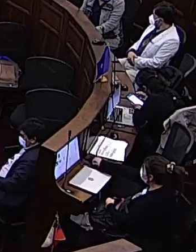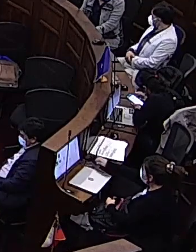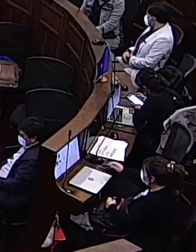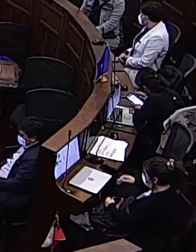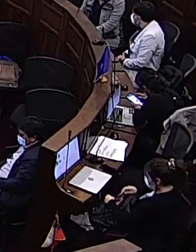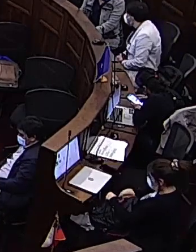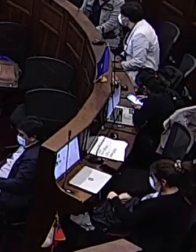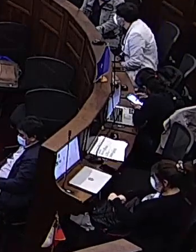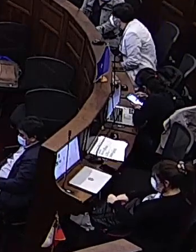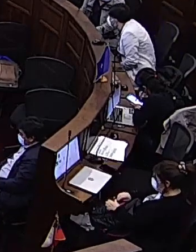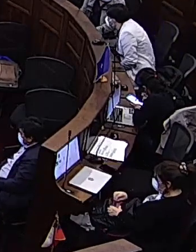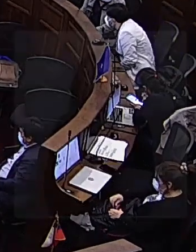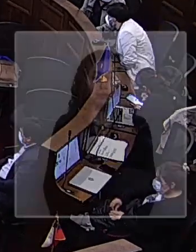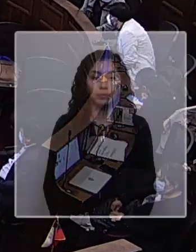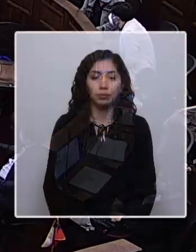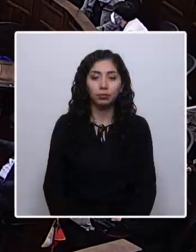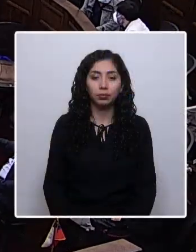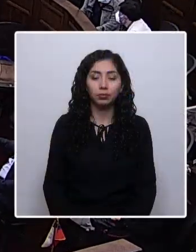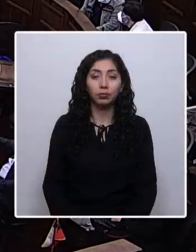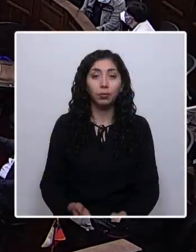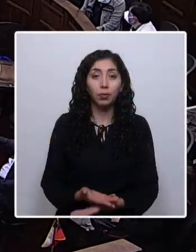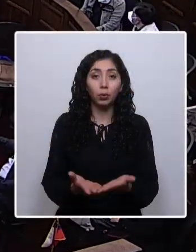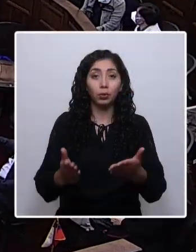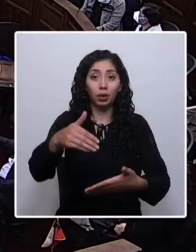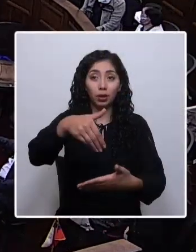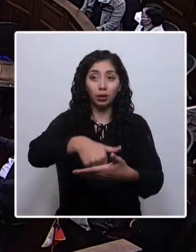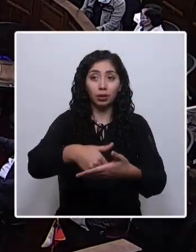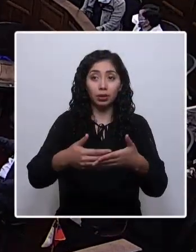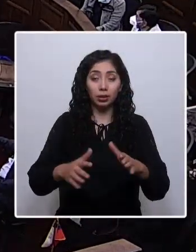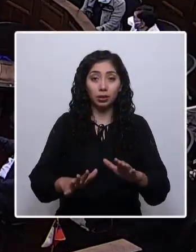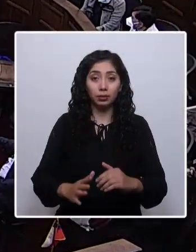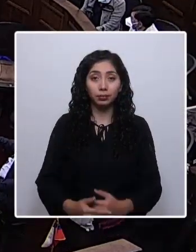Han emitido su voto, señoras y señores convencionales.